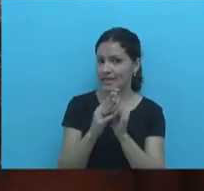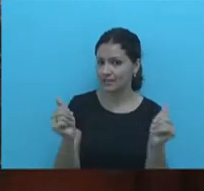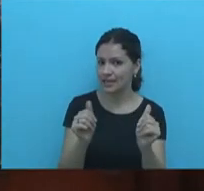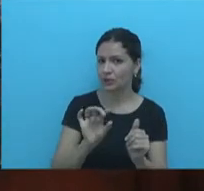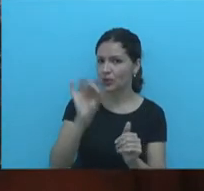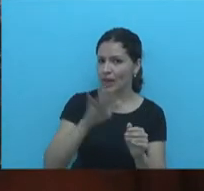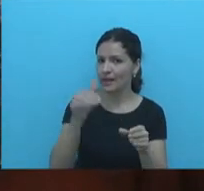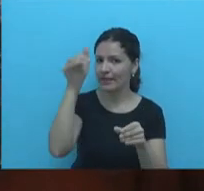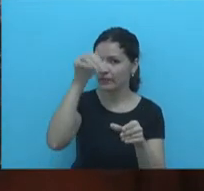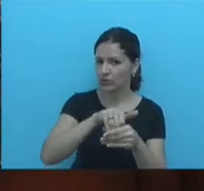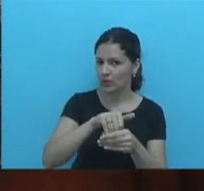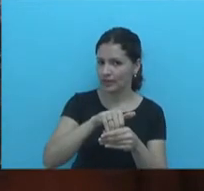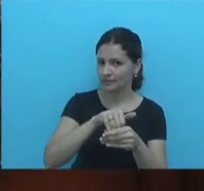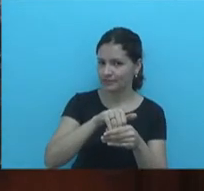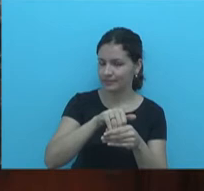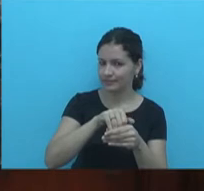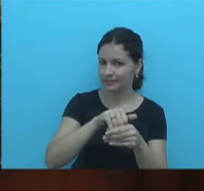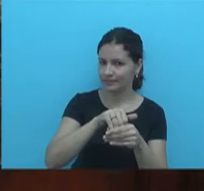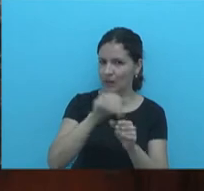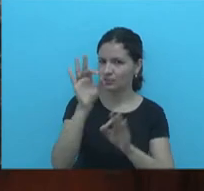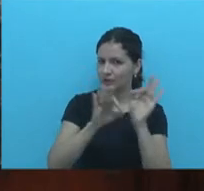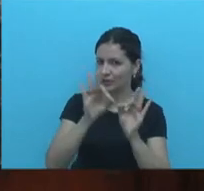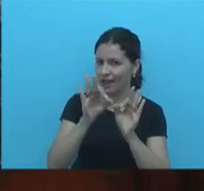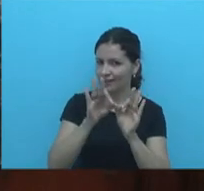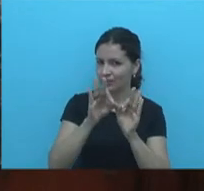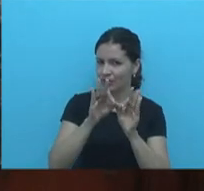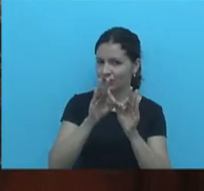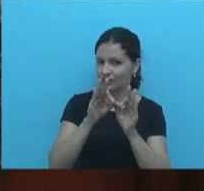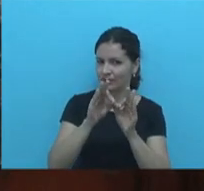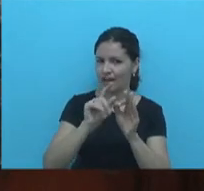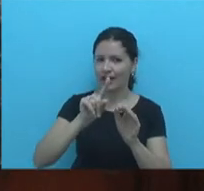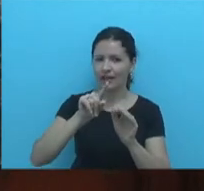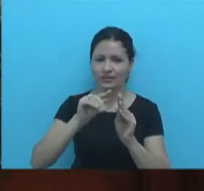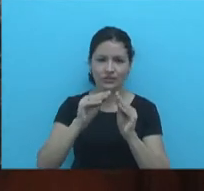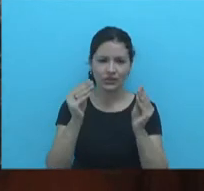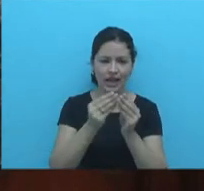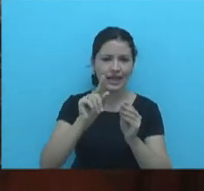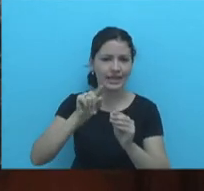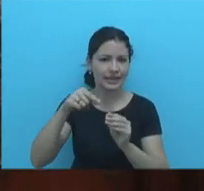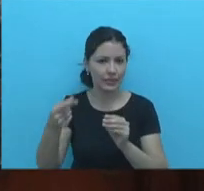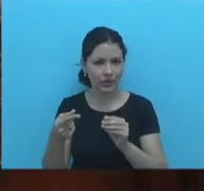votar en general, si estamos de acuerdo o no, y cuando vamos,